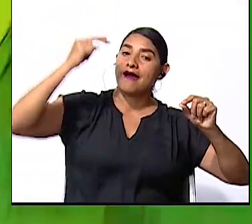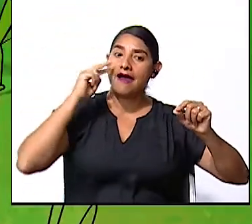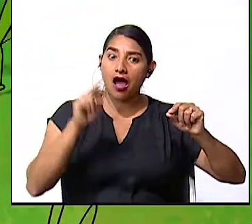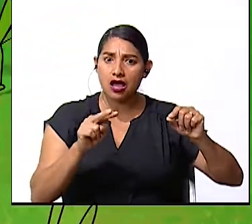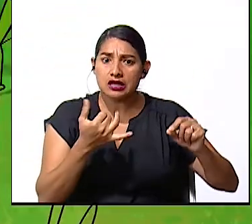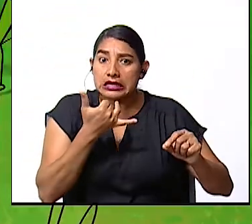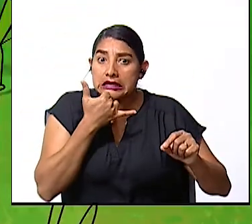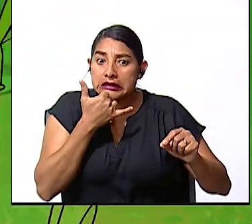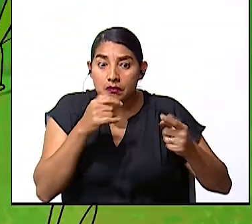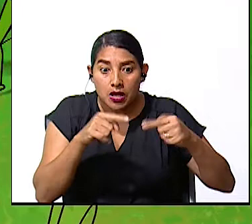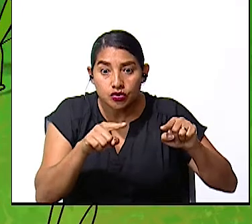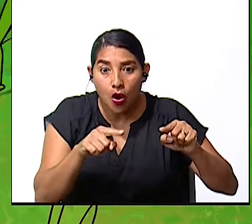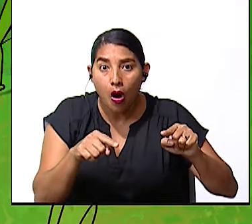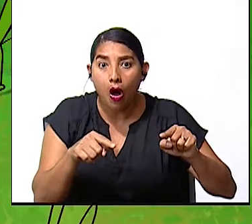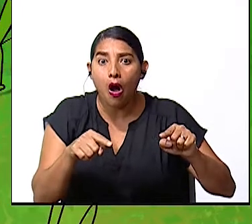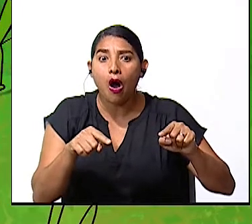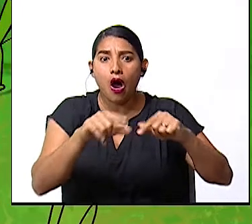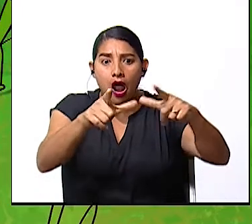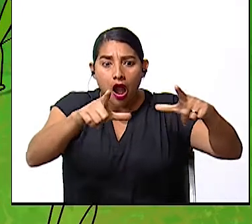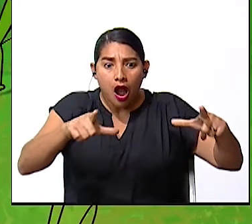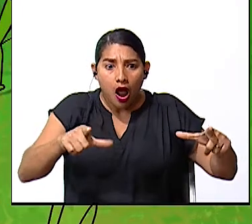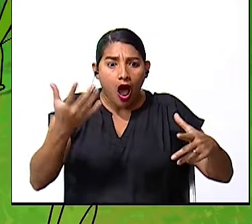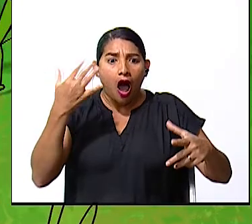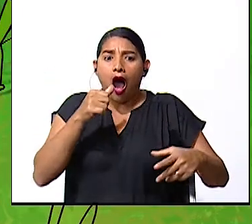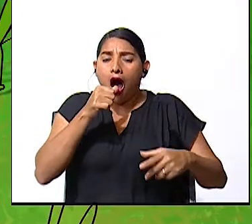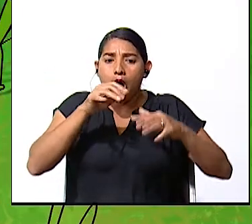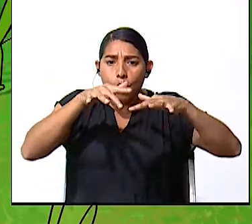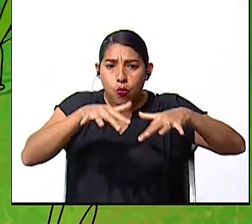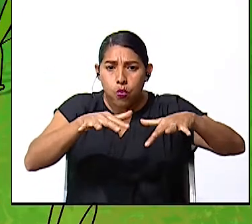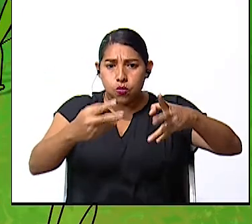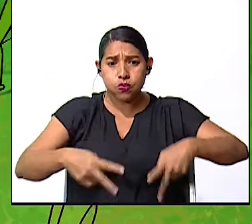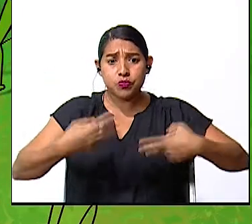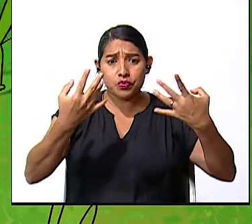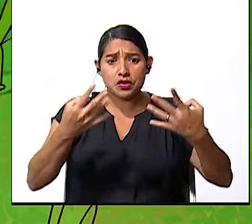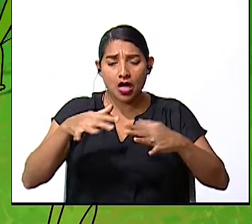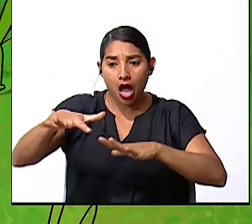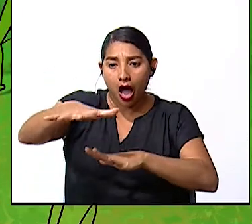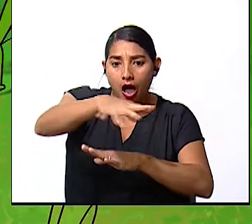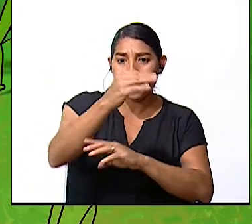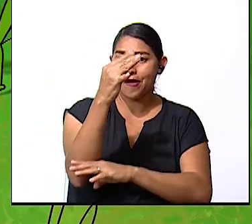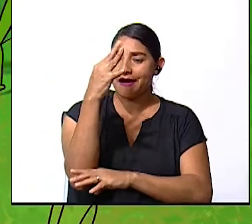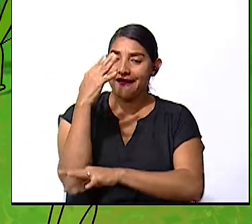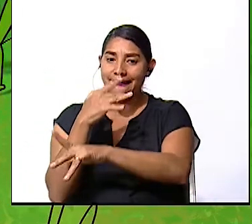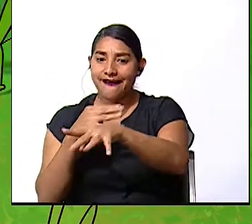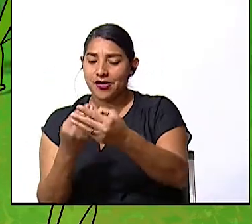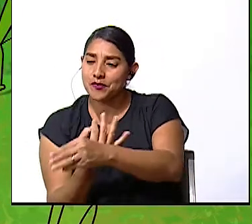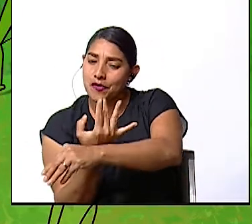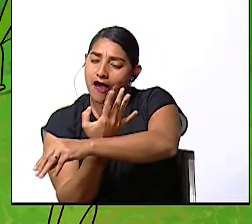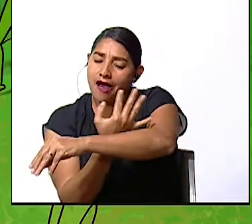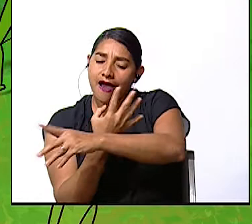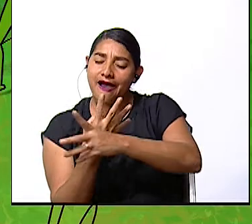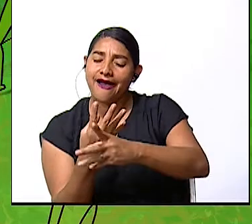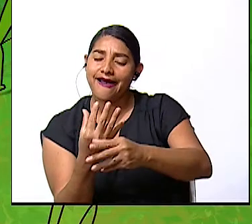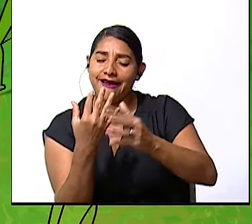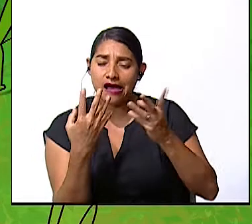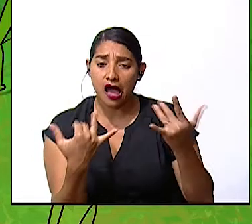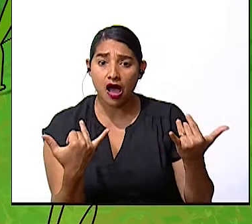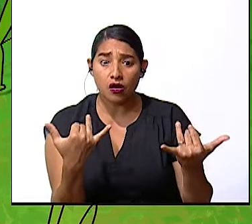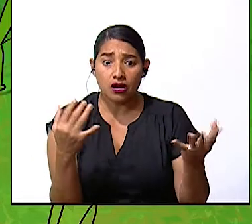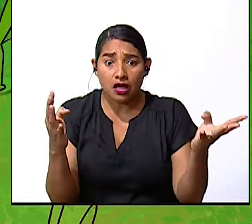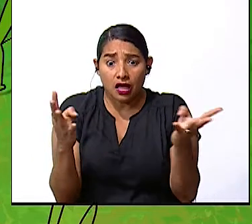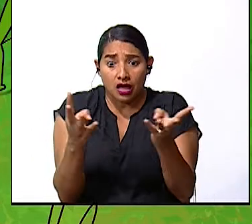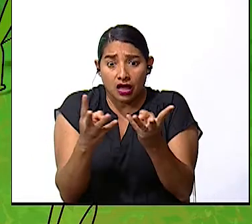qué pasó aquí? Esta laguna estaba llena de agua y vida, rodeada de árboles, plantas, pero ahora...